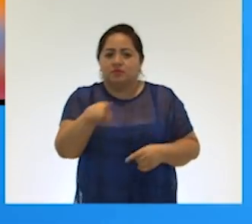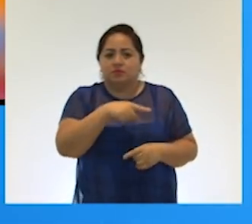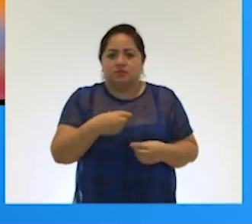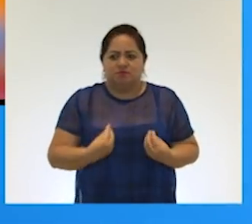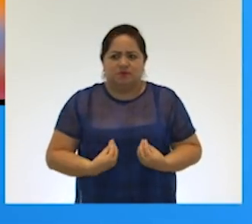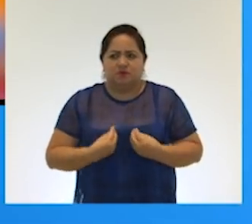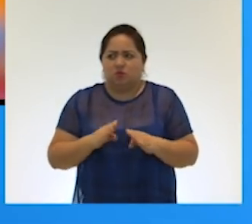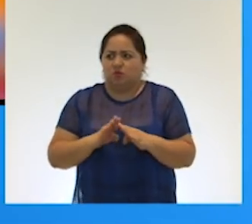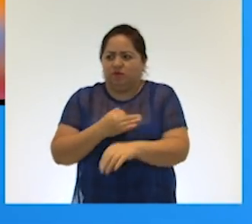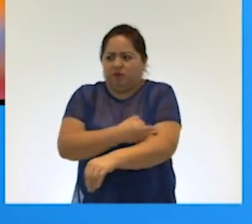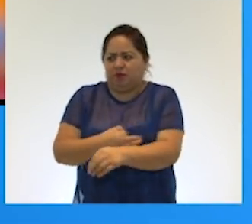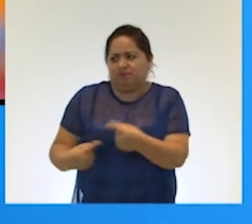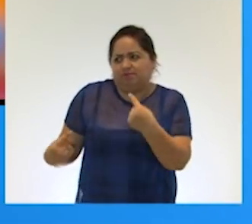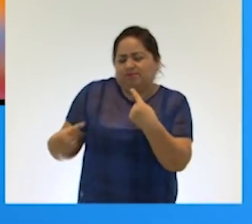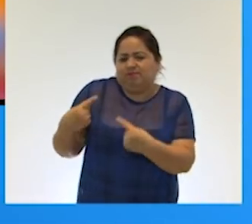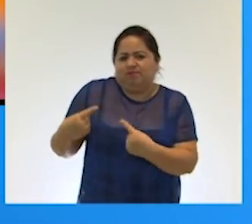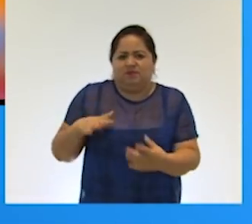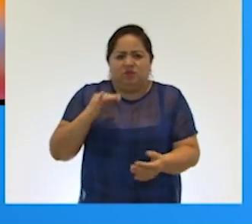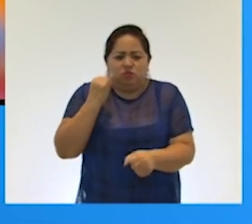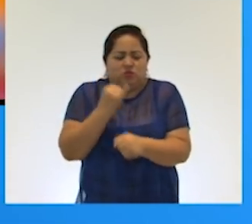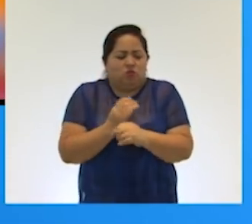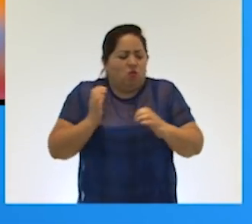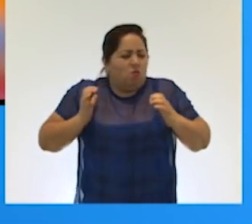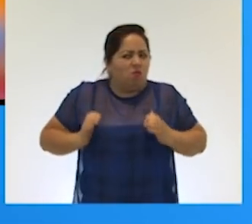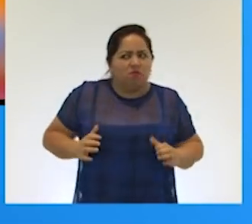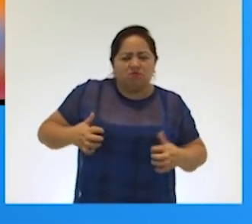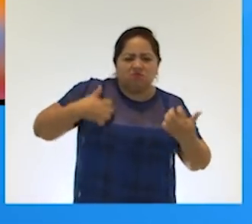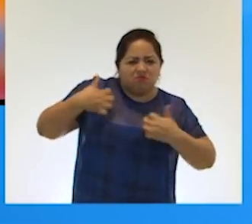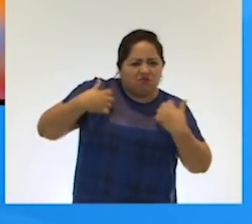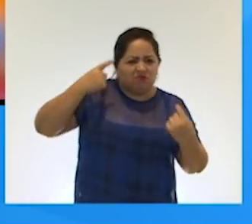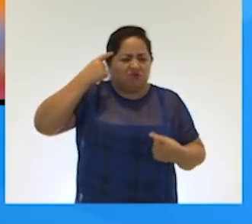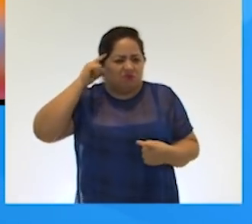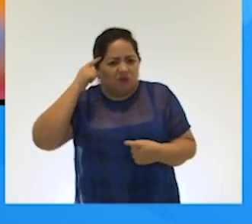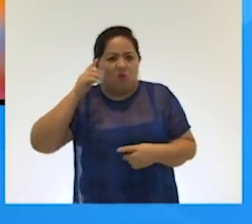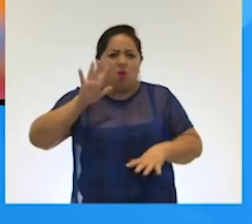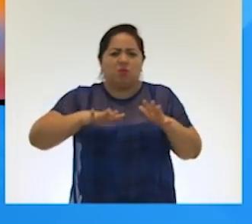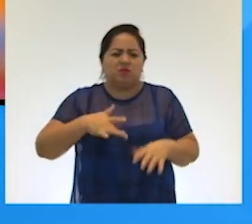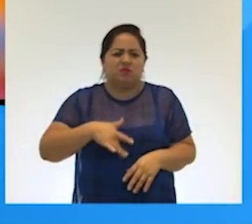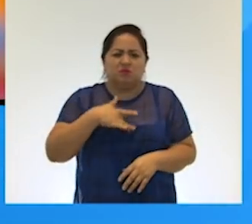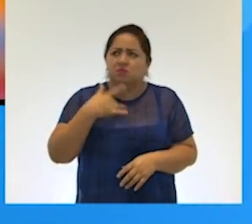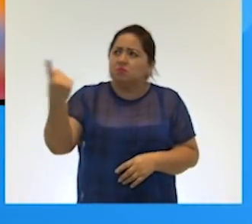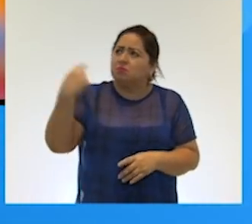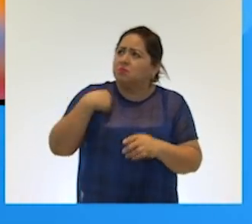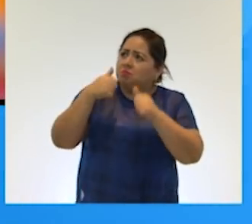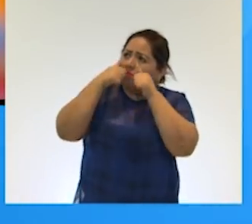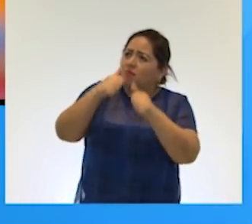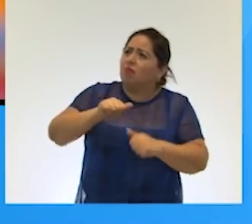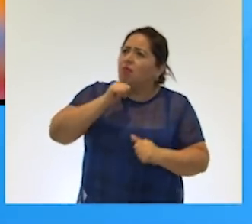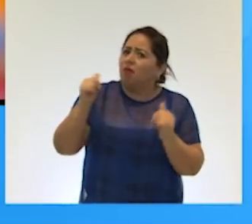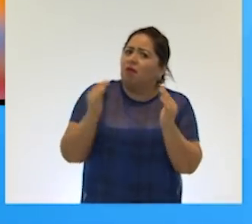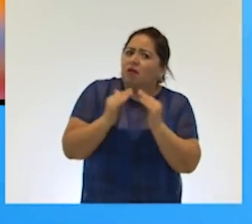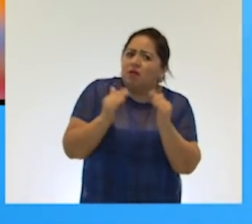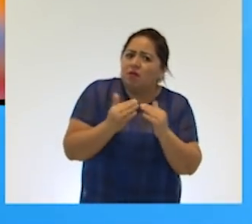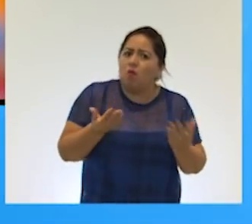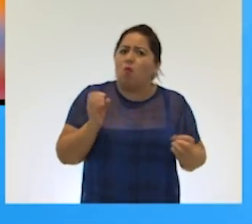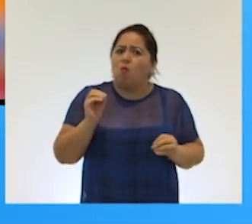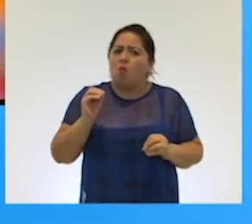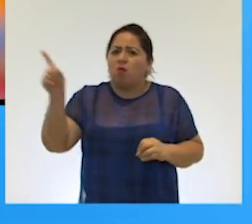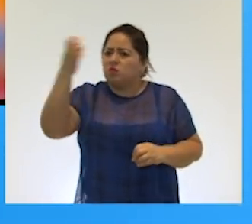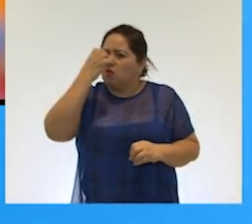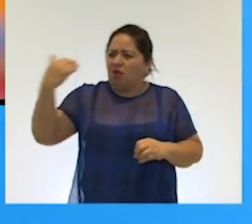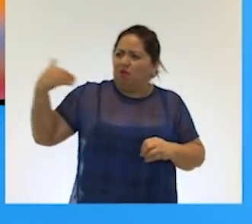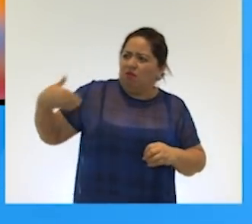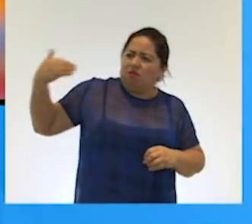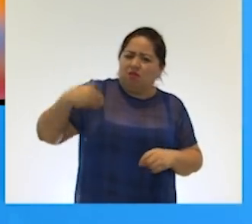una situación familiar que nos incomoda un poco, ¿sí? O sientes que nadie te pone atención en tu casa, o alguien te molesta en la